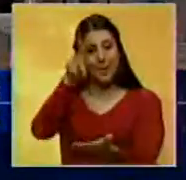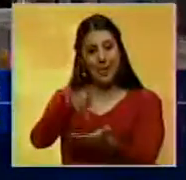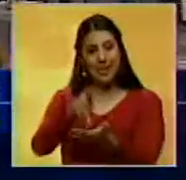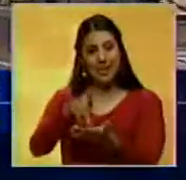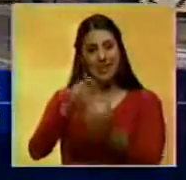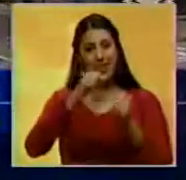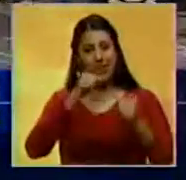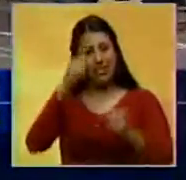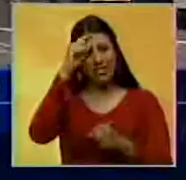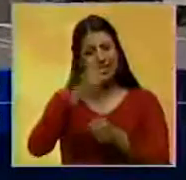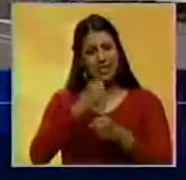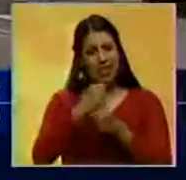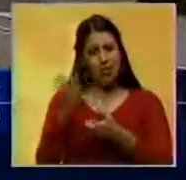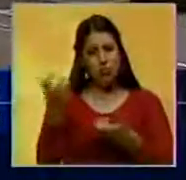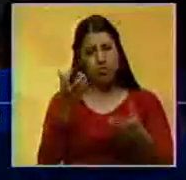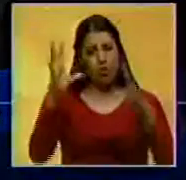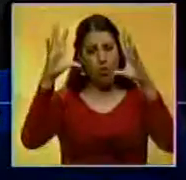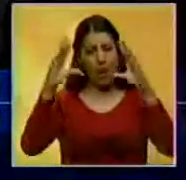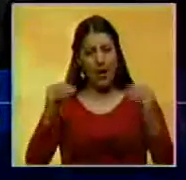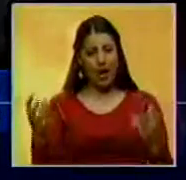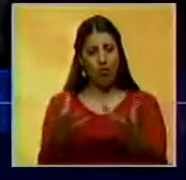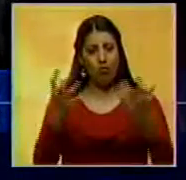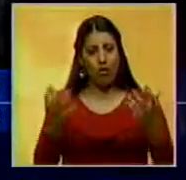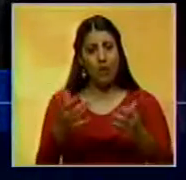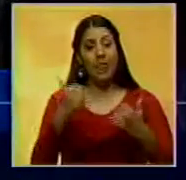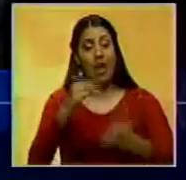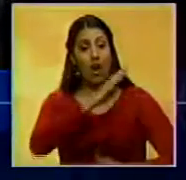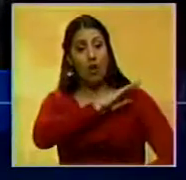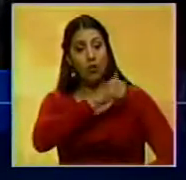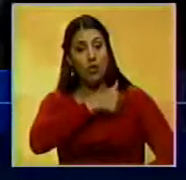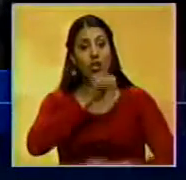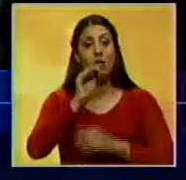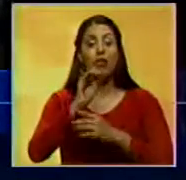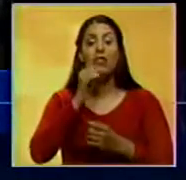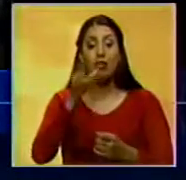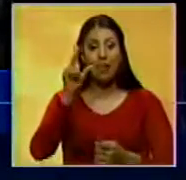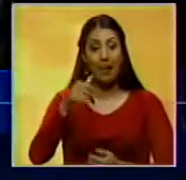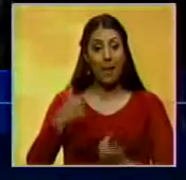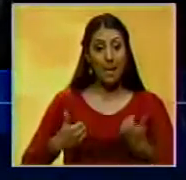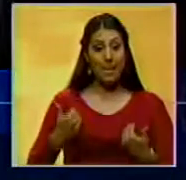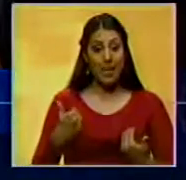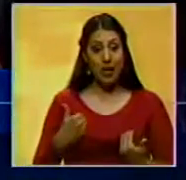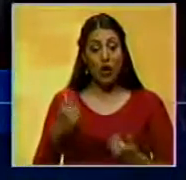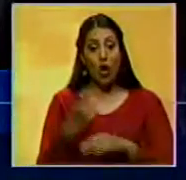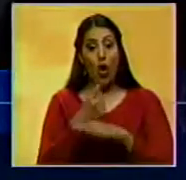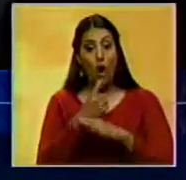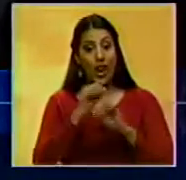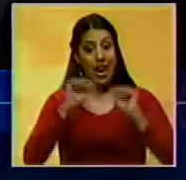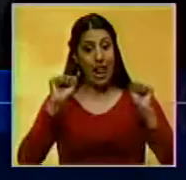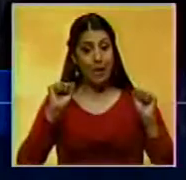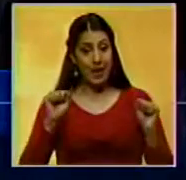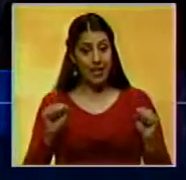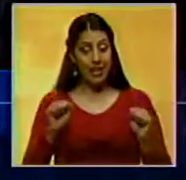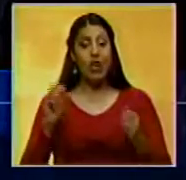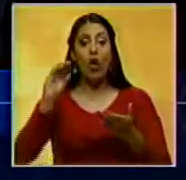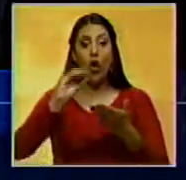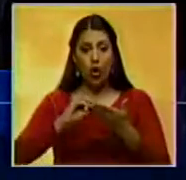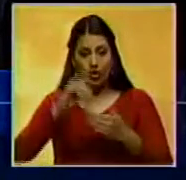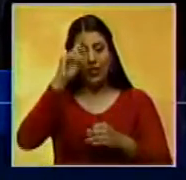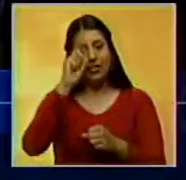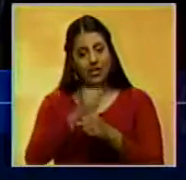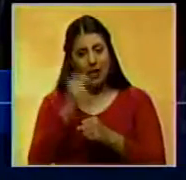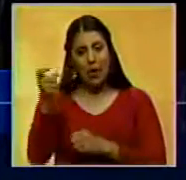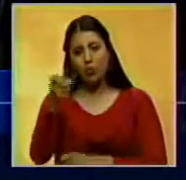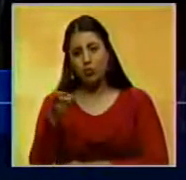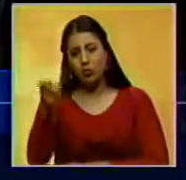en una ardua labor de extinción de fuego. Autoridades de Protección Civil también informaron que este miércoles en horas de la mañana reanudarán las acciones